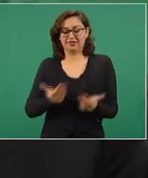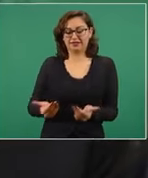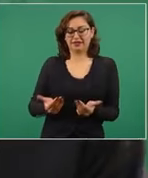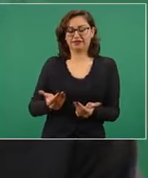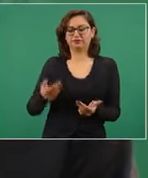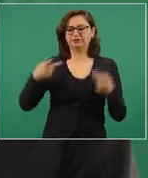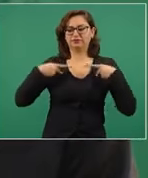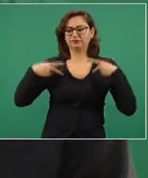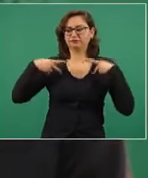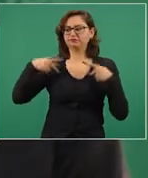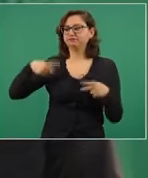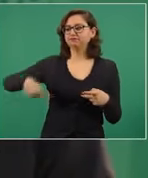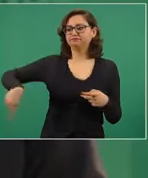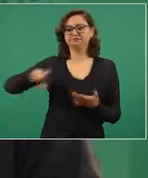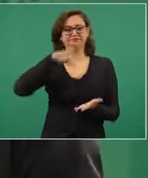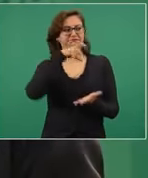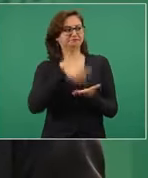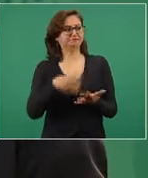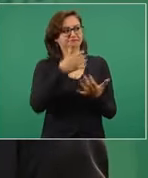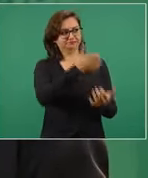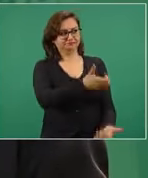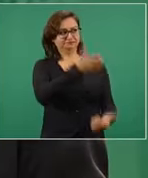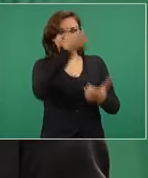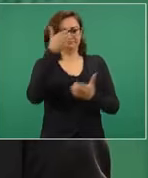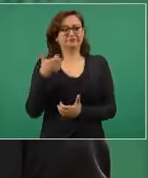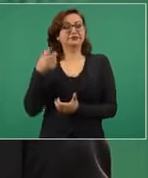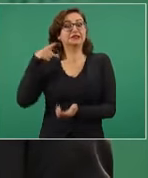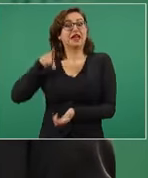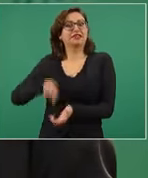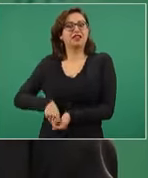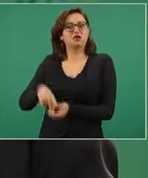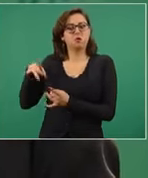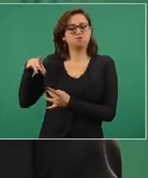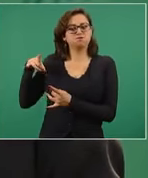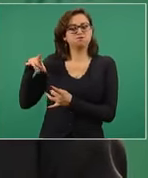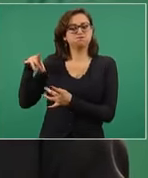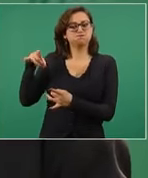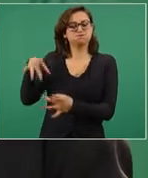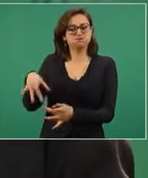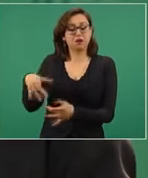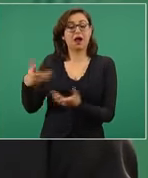encontrar y atrapar a delincuentes